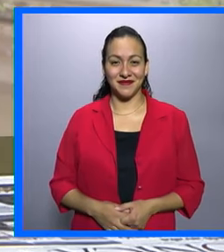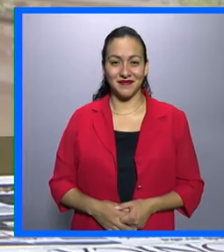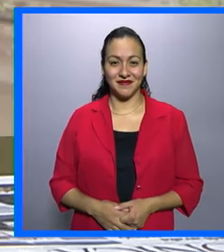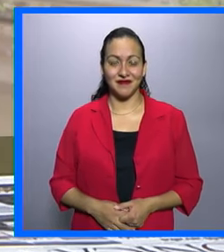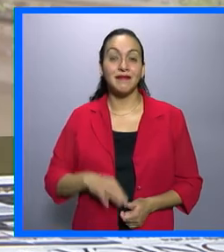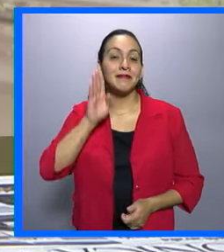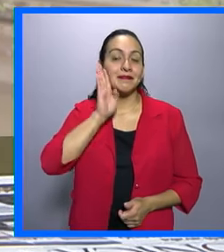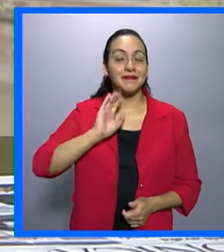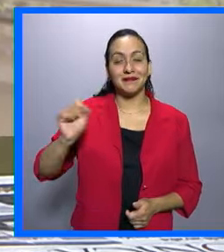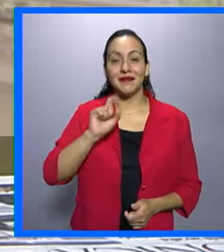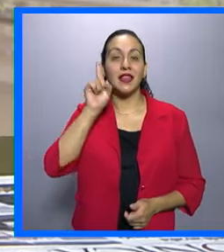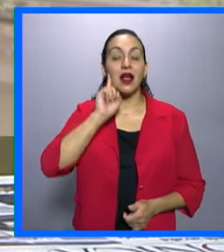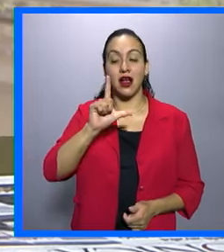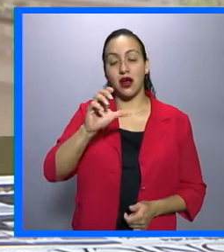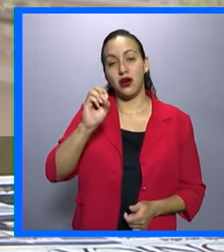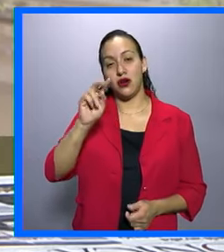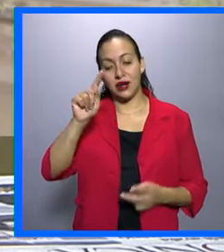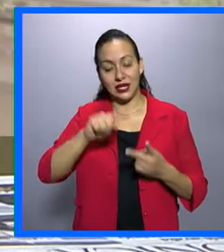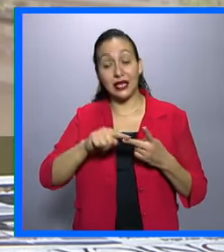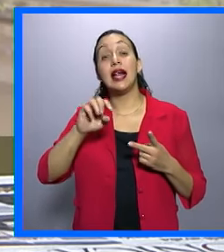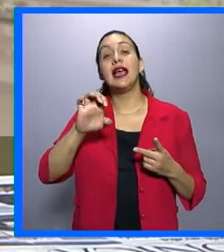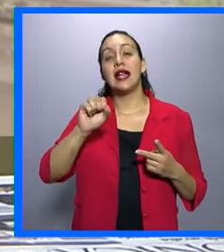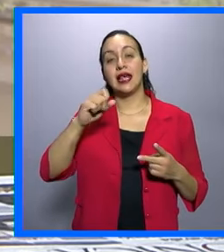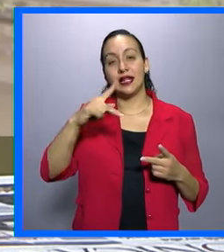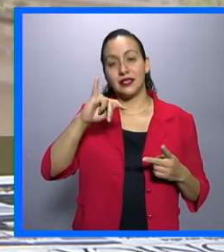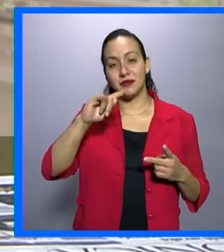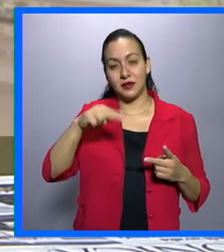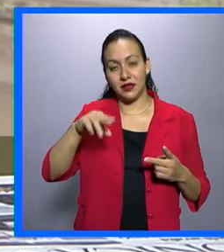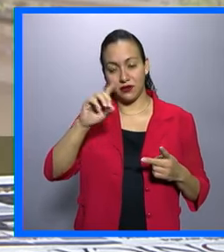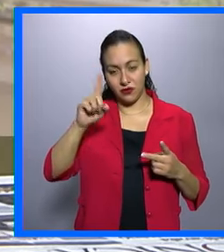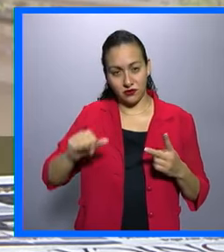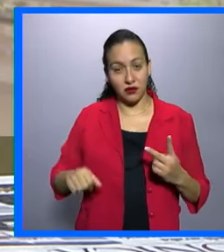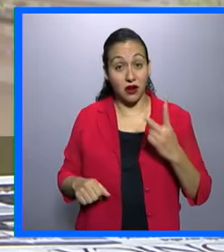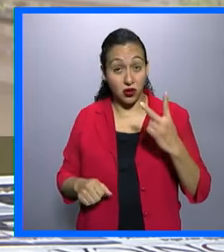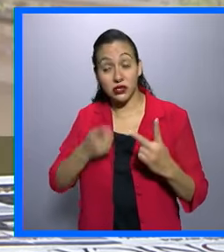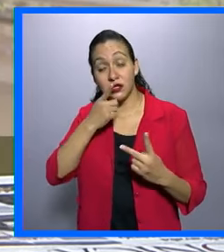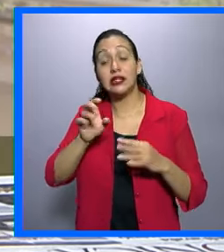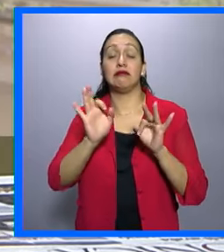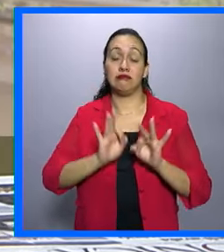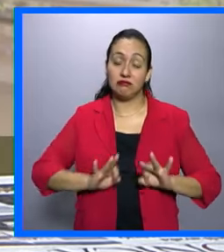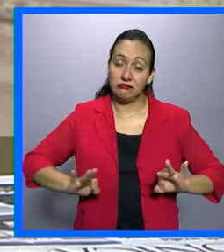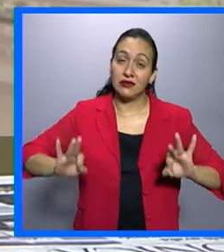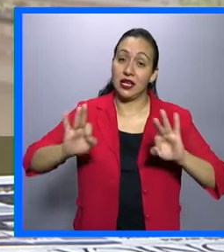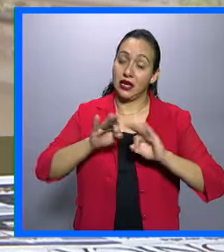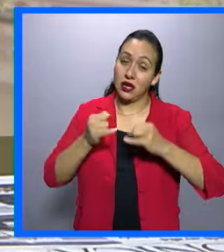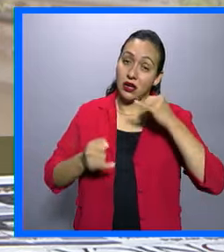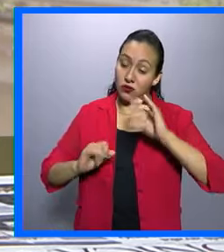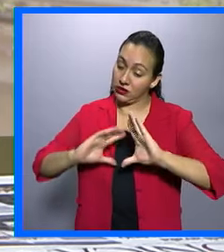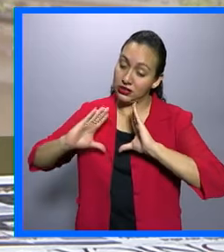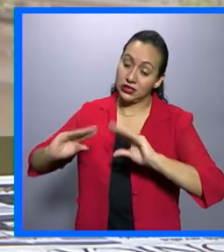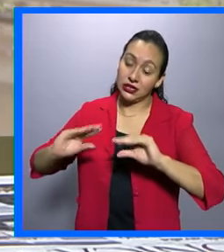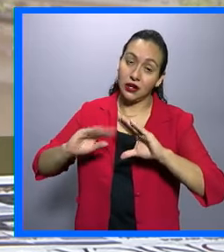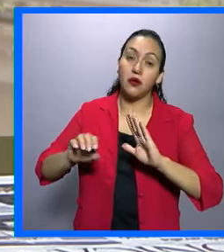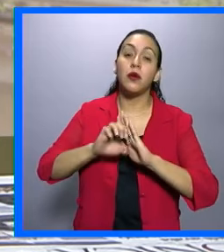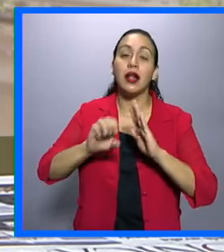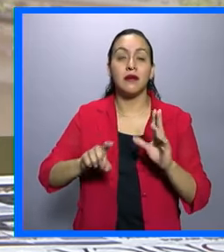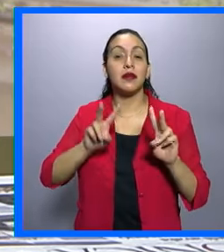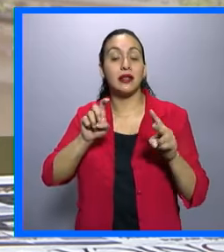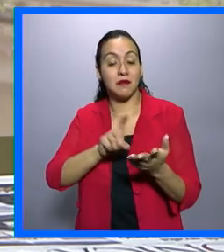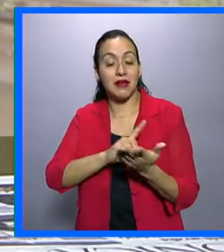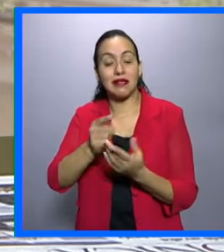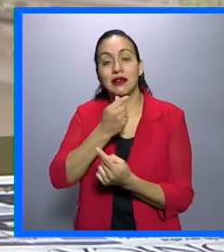La ministra Loretta Ortiz y el ministro Espinosa Betanzo coincidieron en la necesidad de capacitar a los operadores jurídicos en derechos de